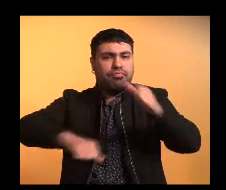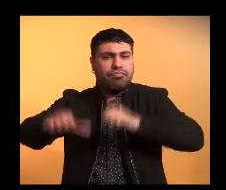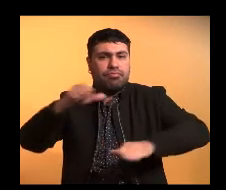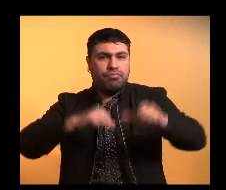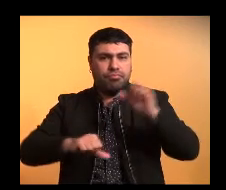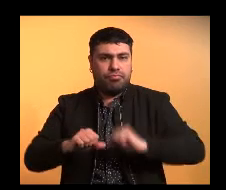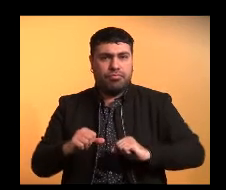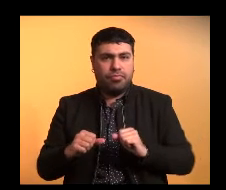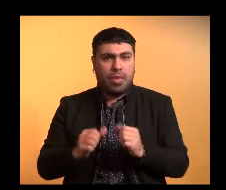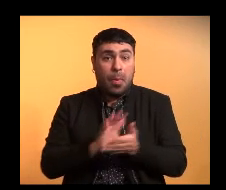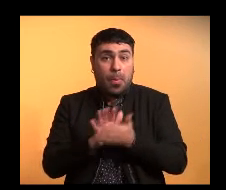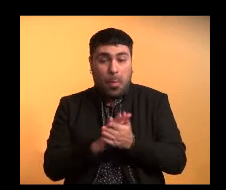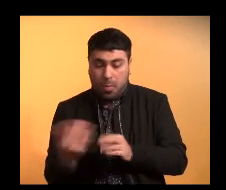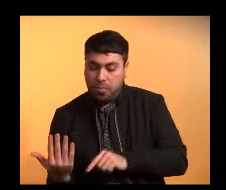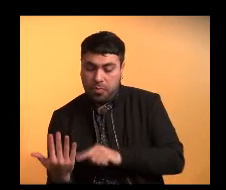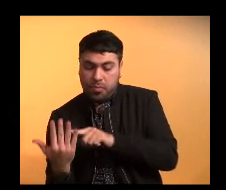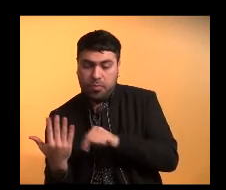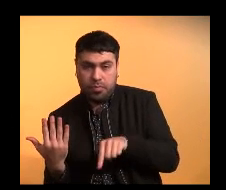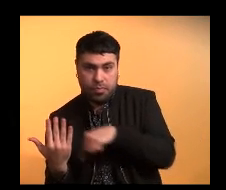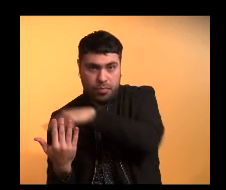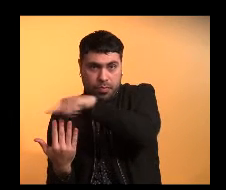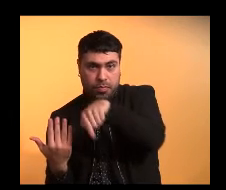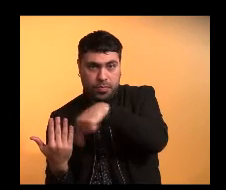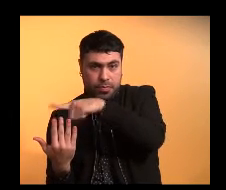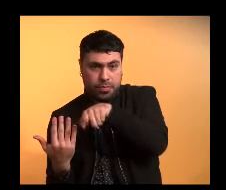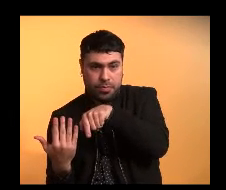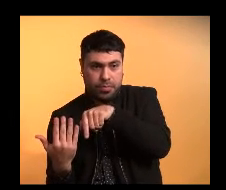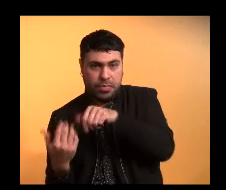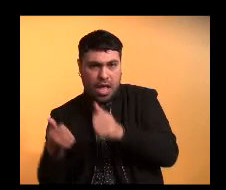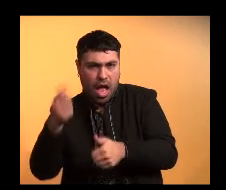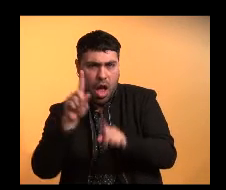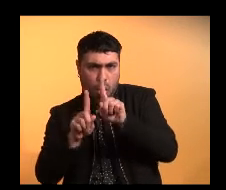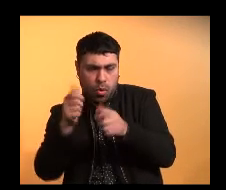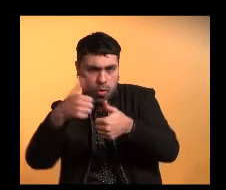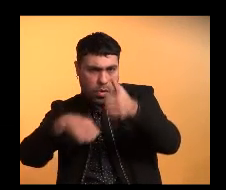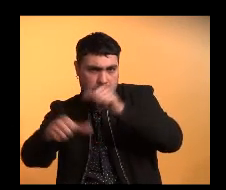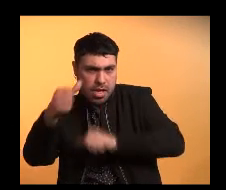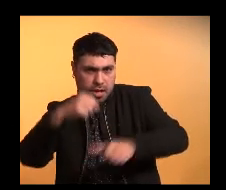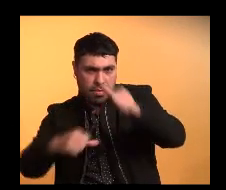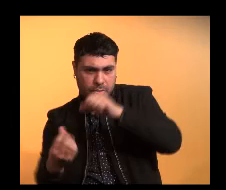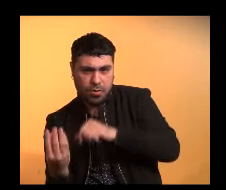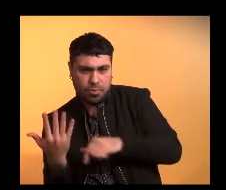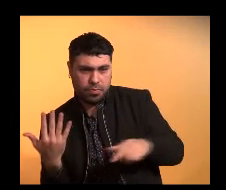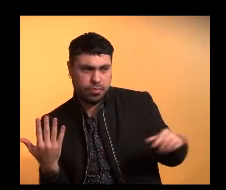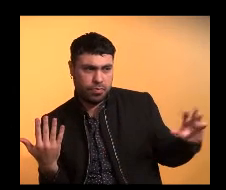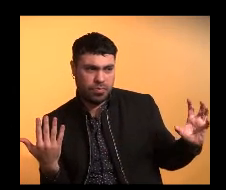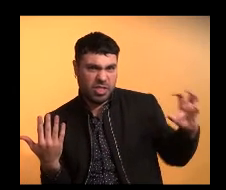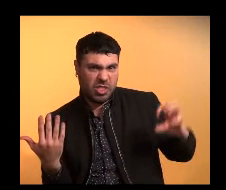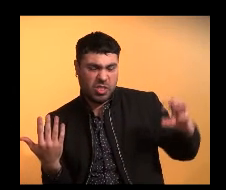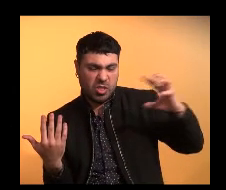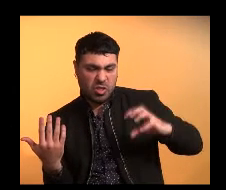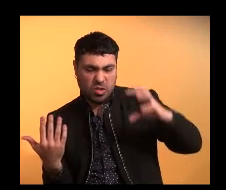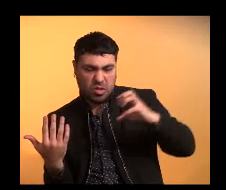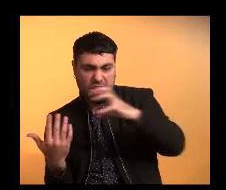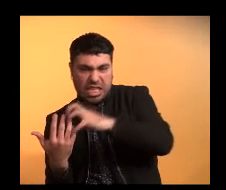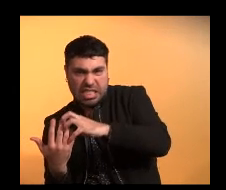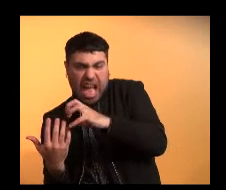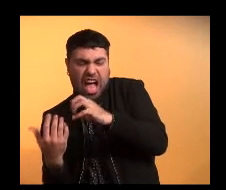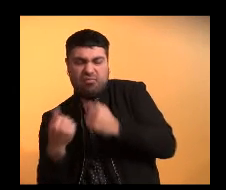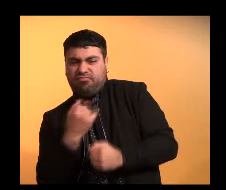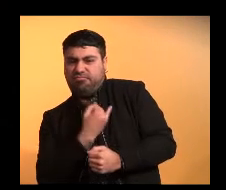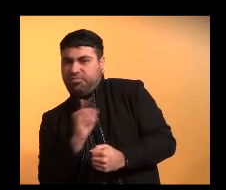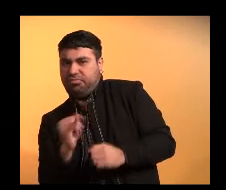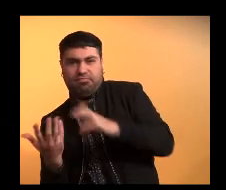que repelen a los herbívoros. E incluso esos mismos compuestos químicos son antiherbívoros, pero también les sirven, por